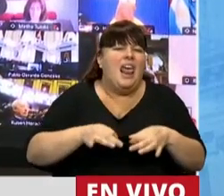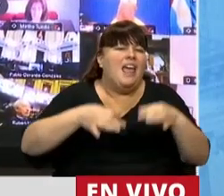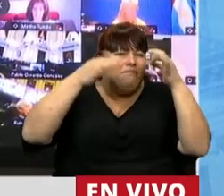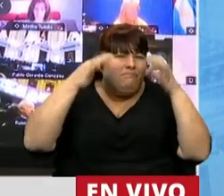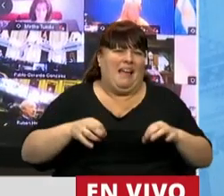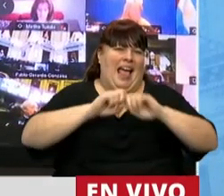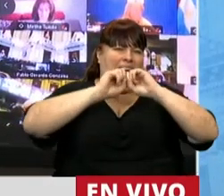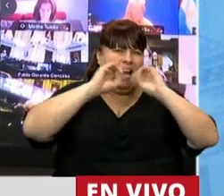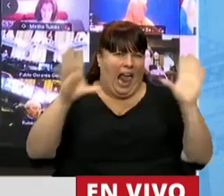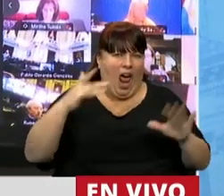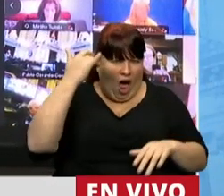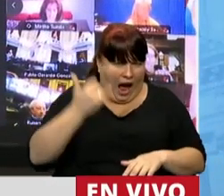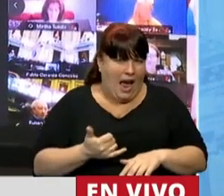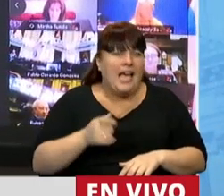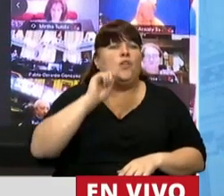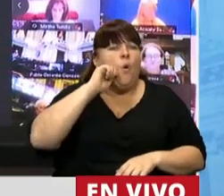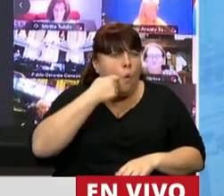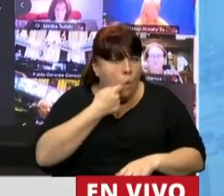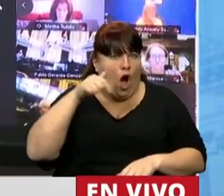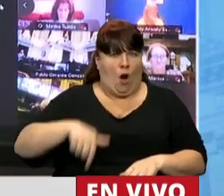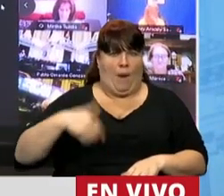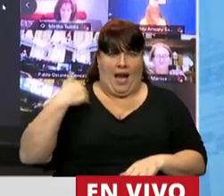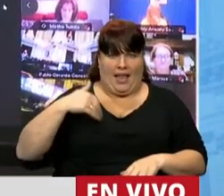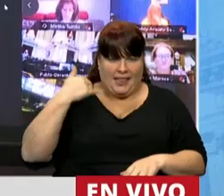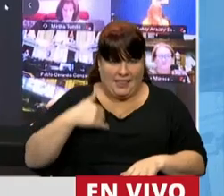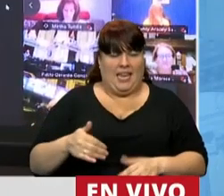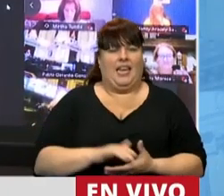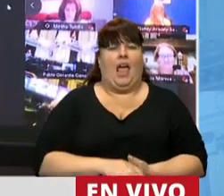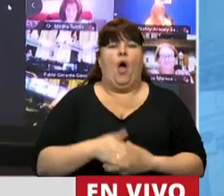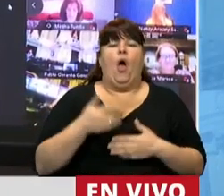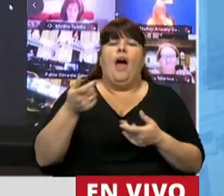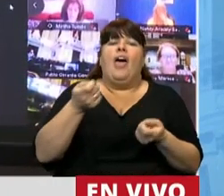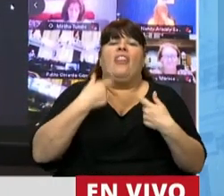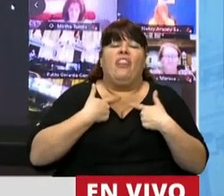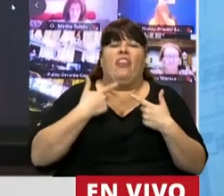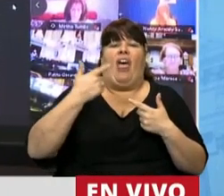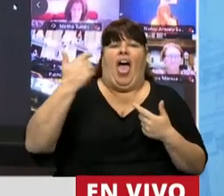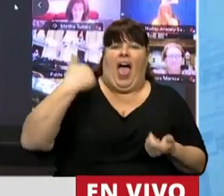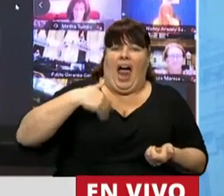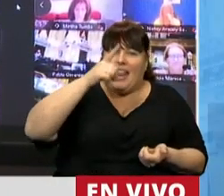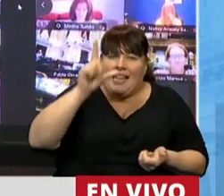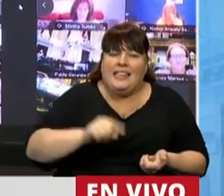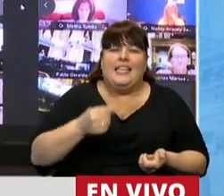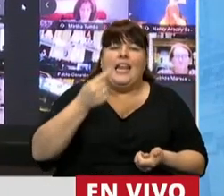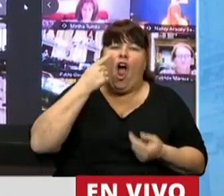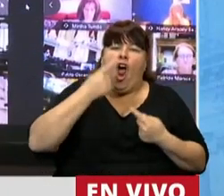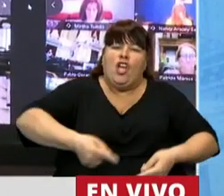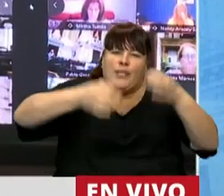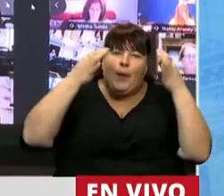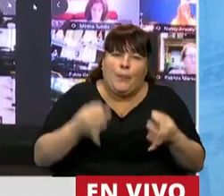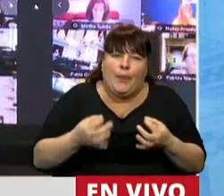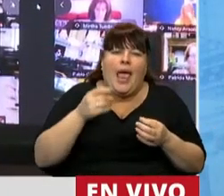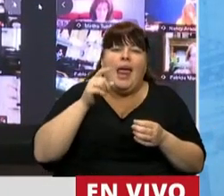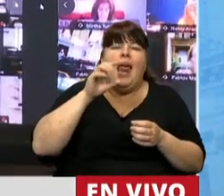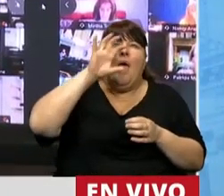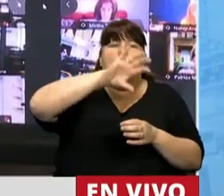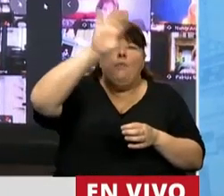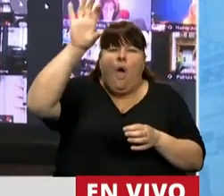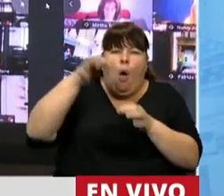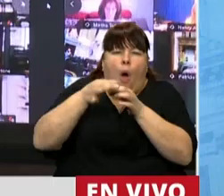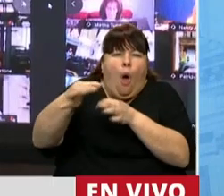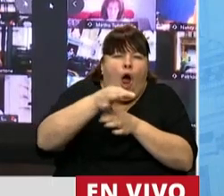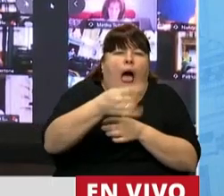absolutamente claro que va a ser bueno para la Argentina, que nos va a permitir que la nación conozca realmente en cada rincón del país